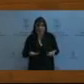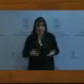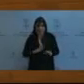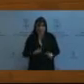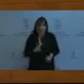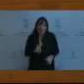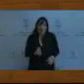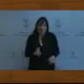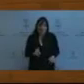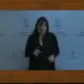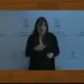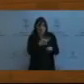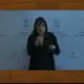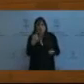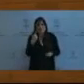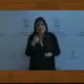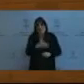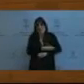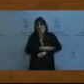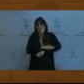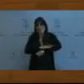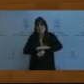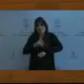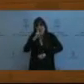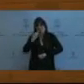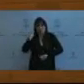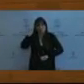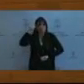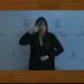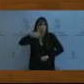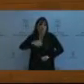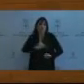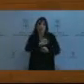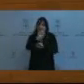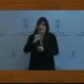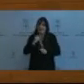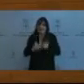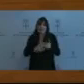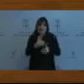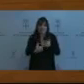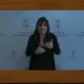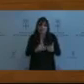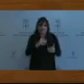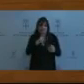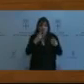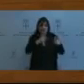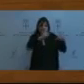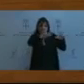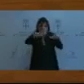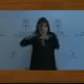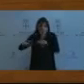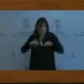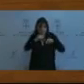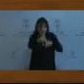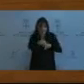Gobierno lleva años defendiendo los procesos de concentración parcelaria, de la misma manera que estimulando esa bolsa de arrendamiento de